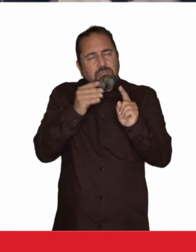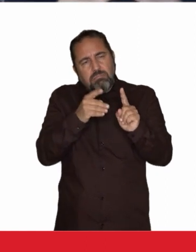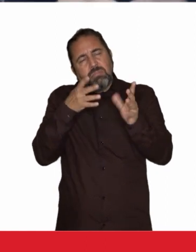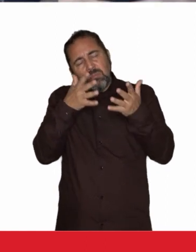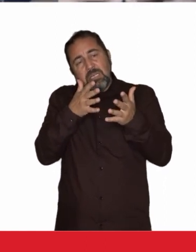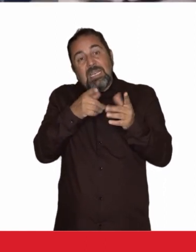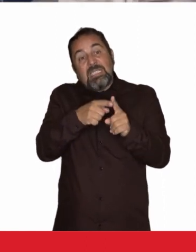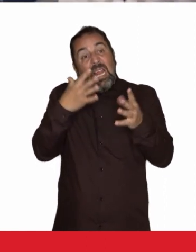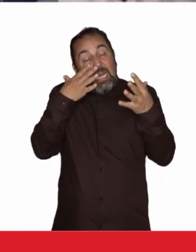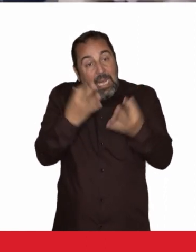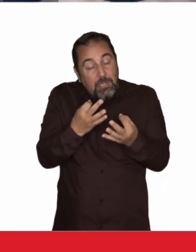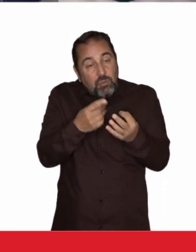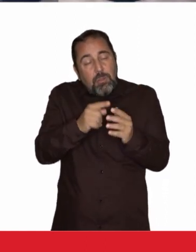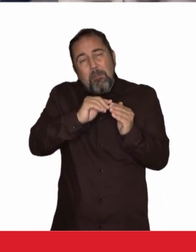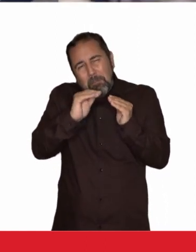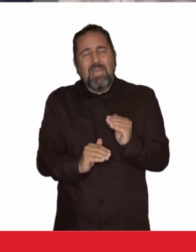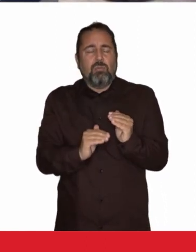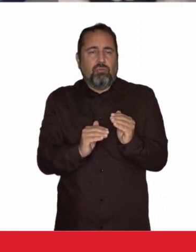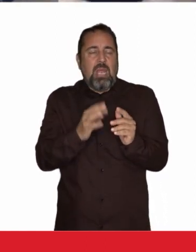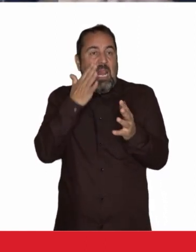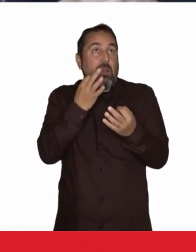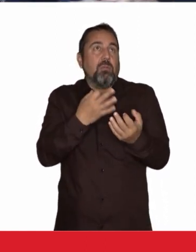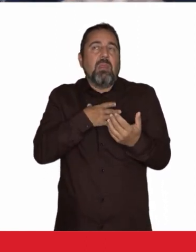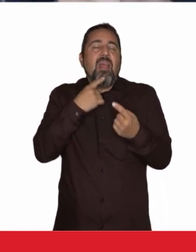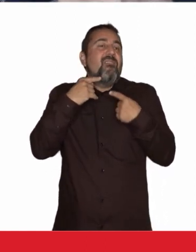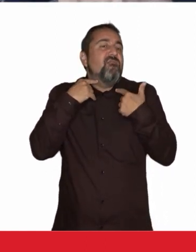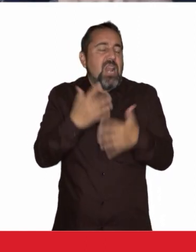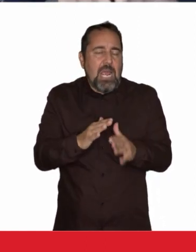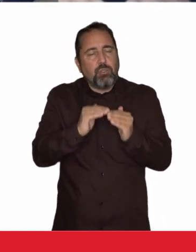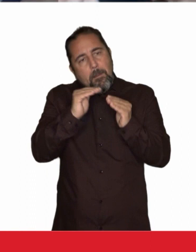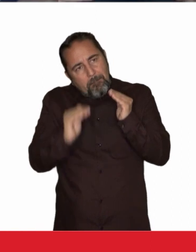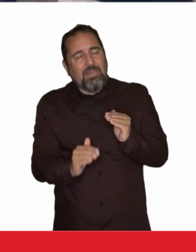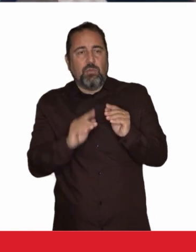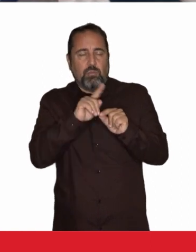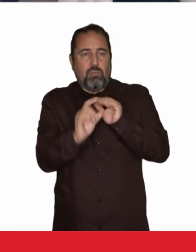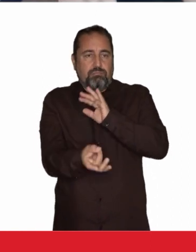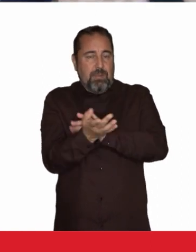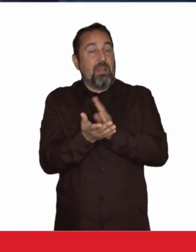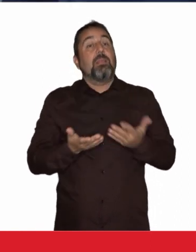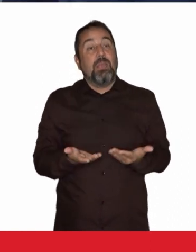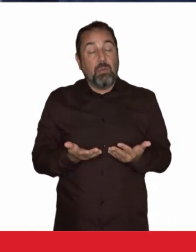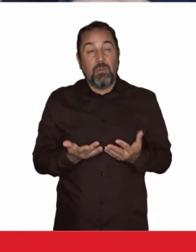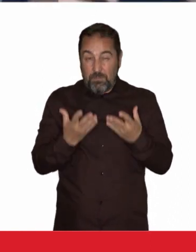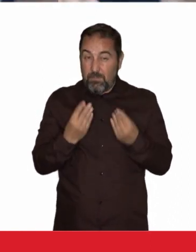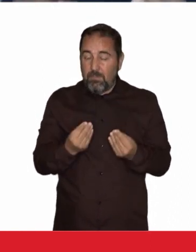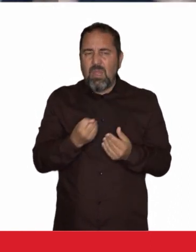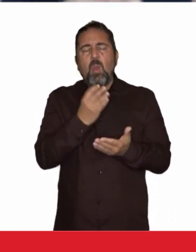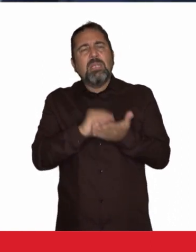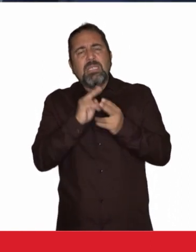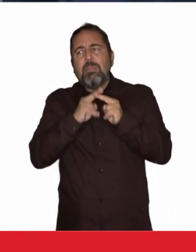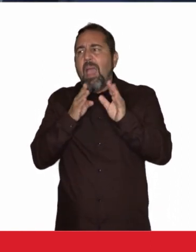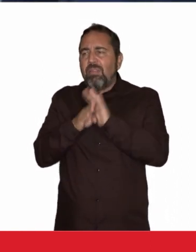con estas metodologías que nosotros os proponemos, va a reducir los riesgos de, digamos, fracasar en su